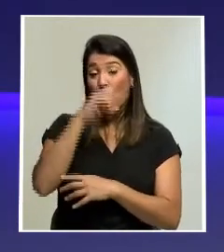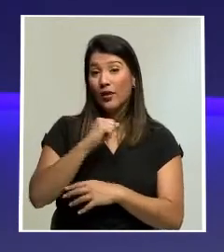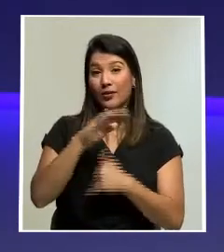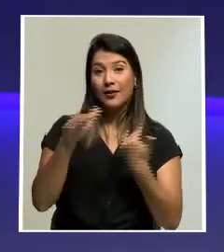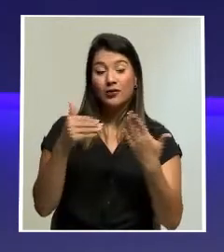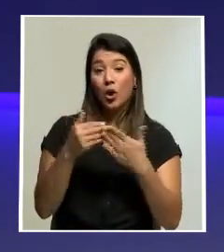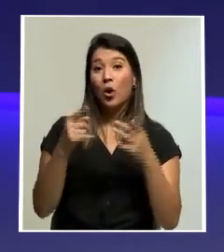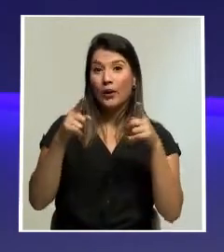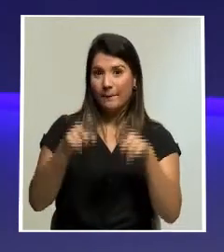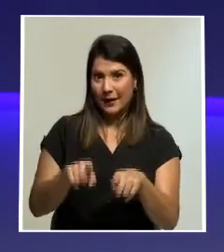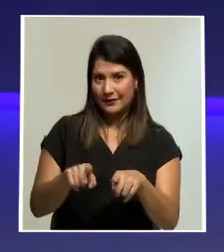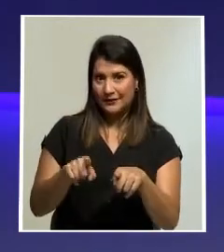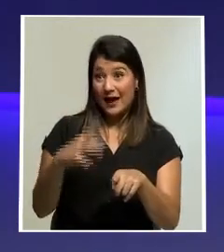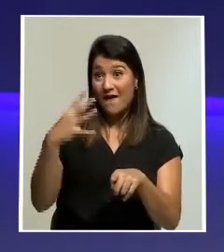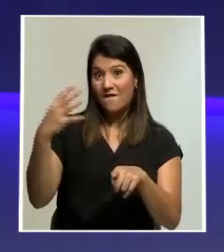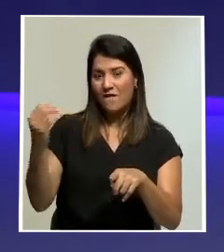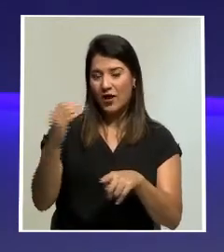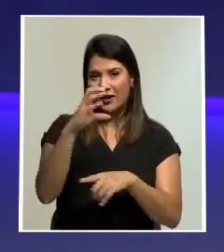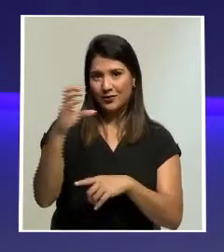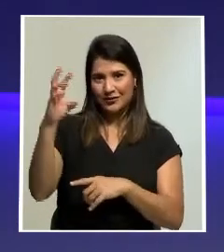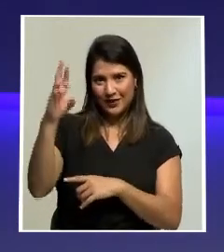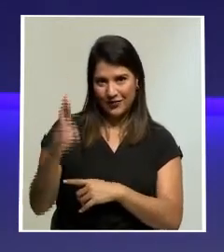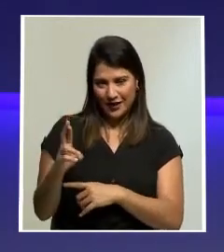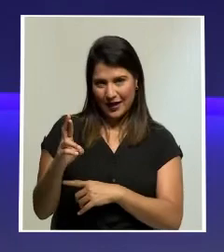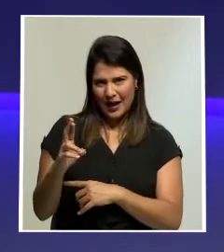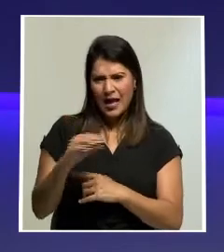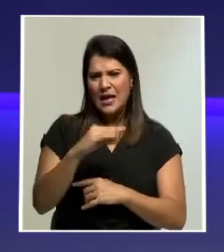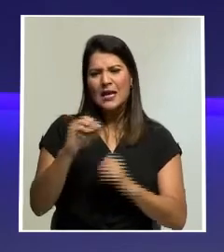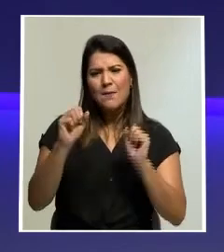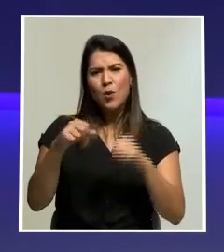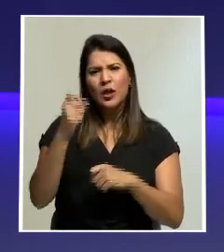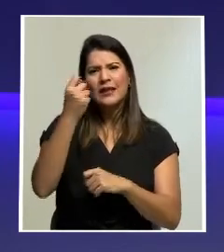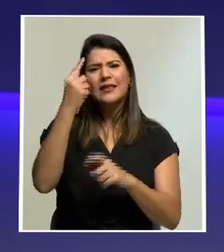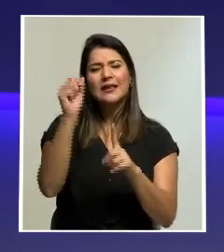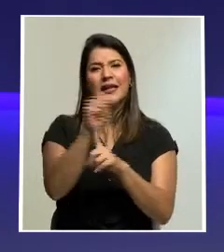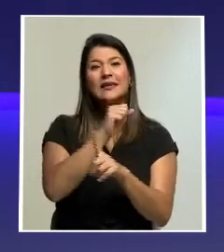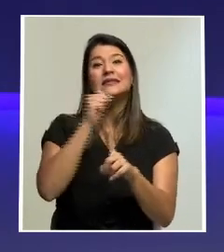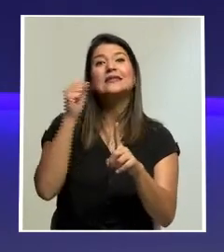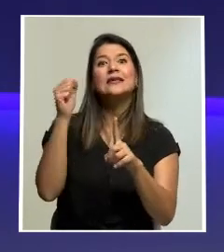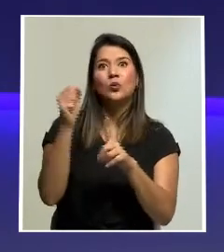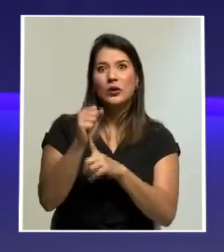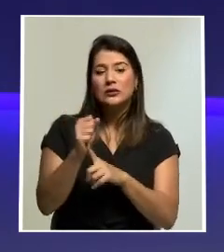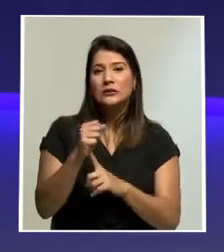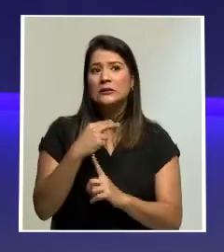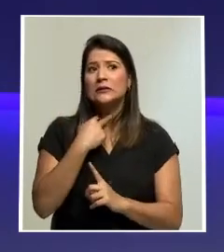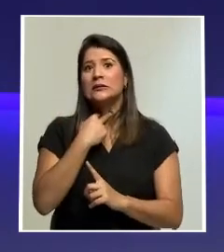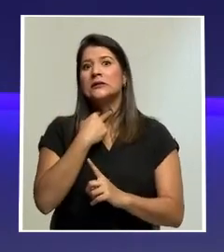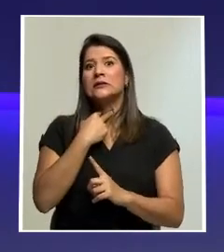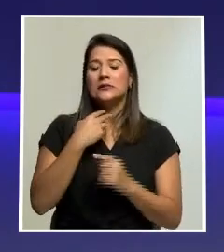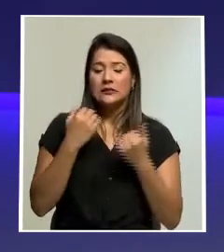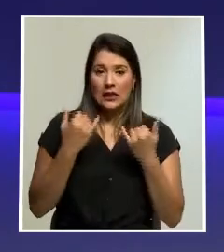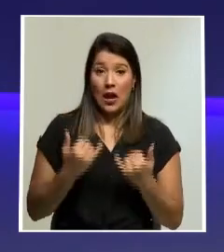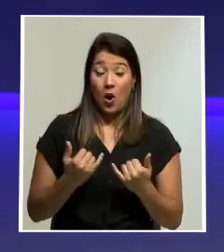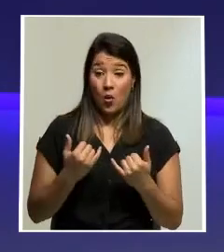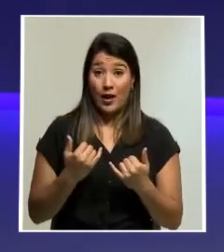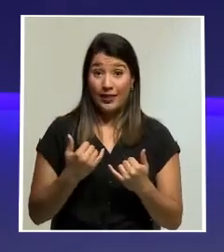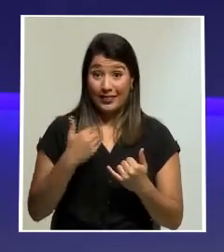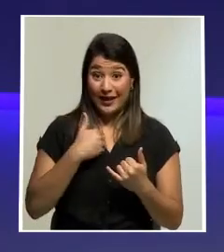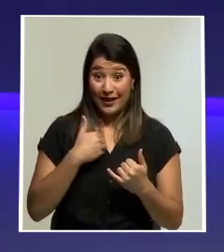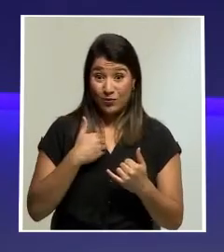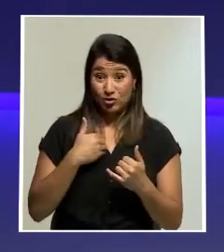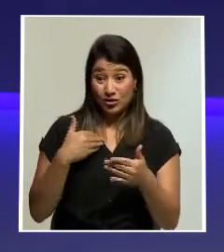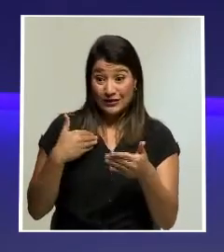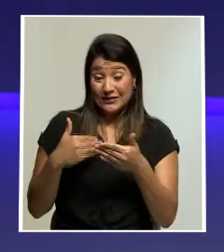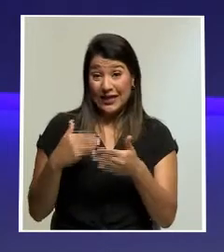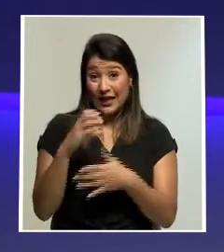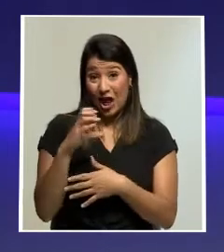pasa fuera de nuestras fronteras, entender las situaciones apremiantes que se viven aquí, muy